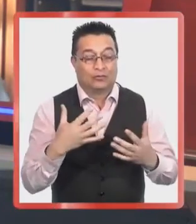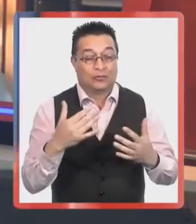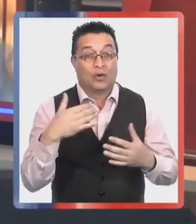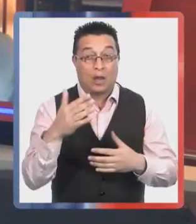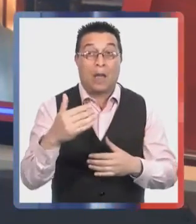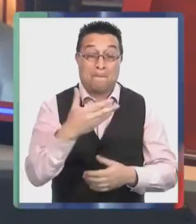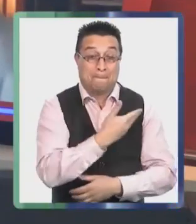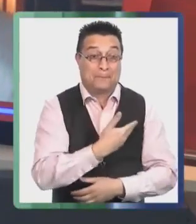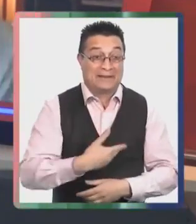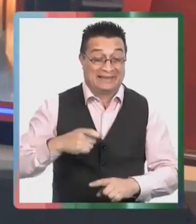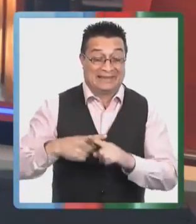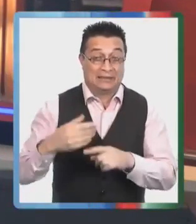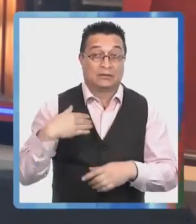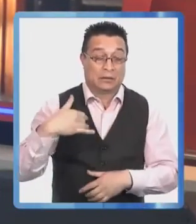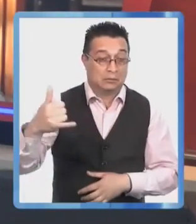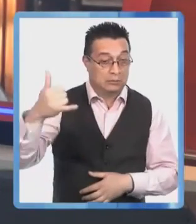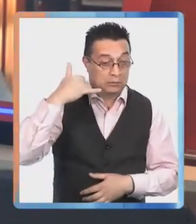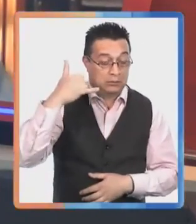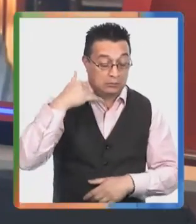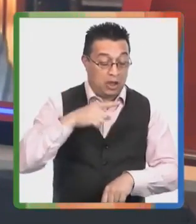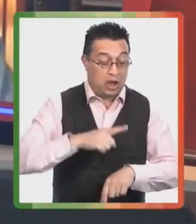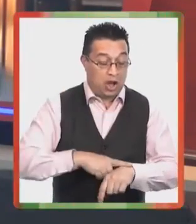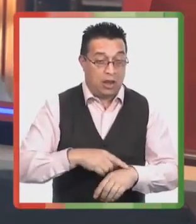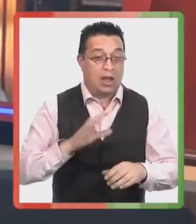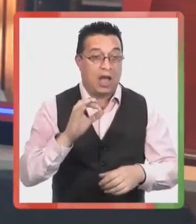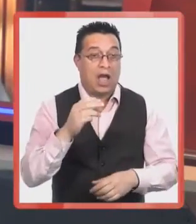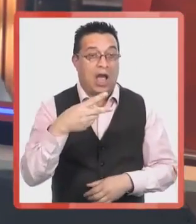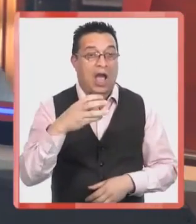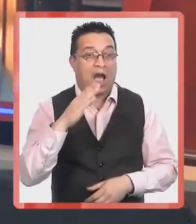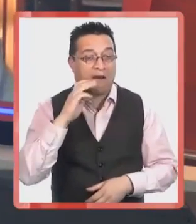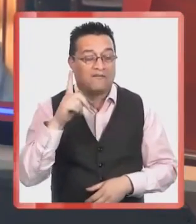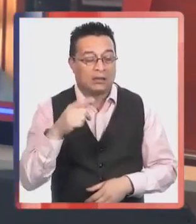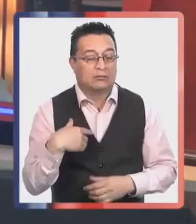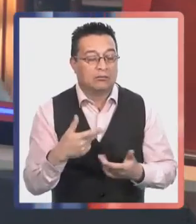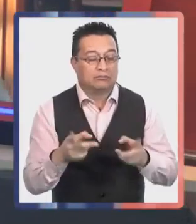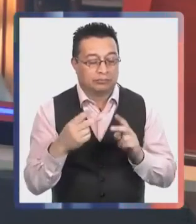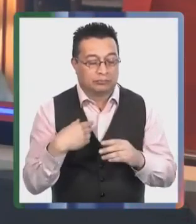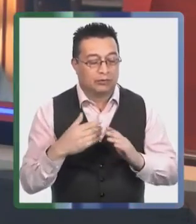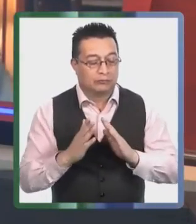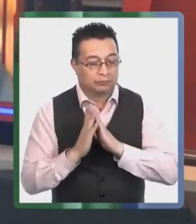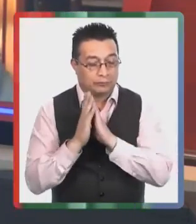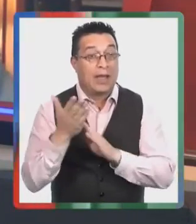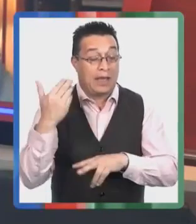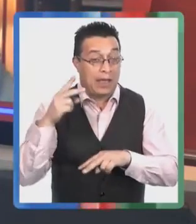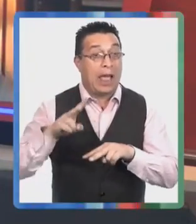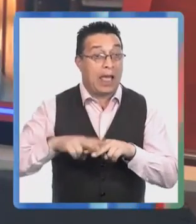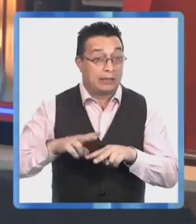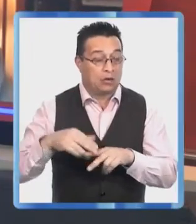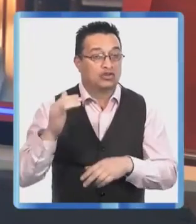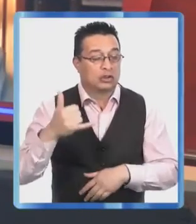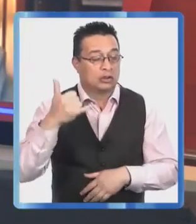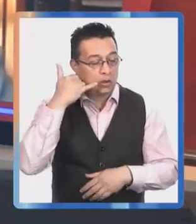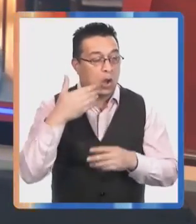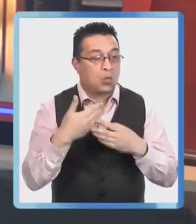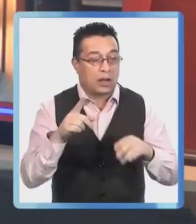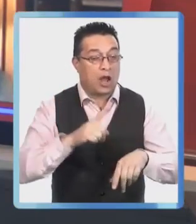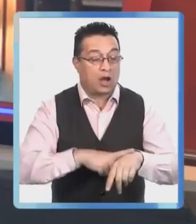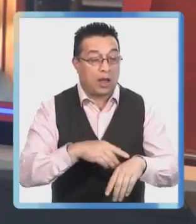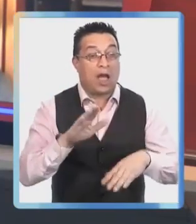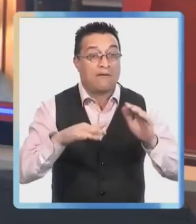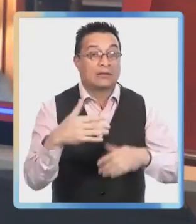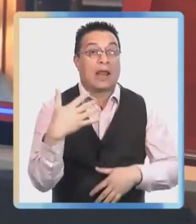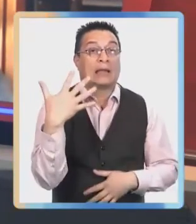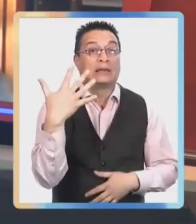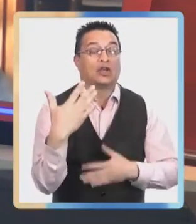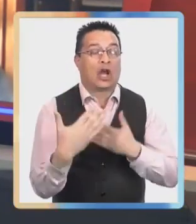presidente no me llama, me llama en horas hábiles, así que, así que me deja dormir. Antiguamente sí, me llamaba a cualquier